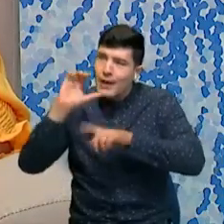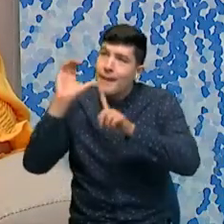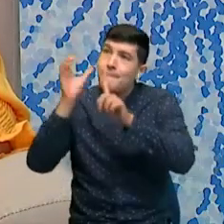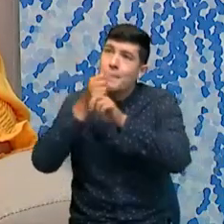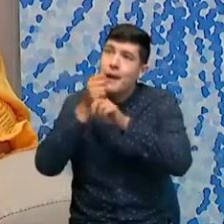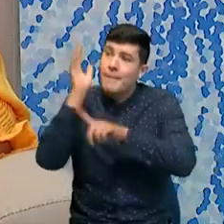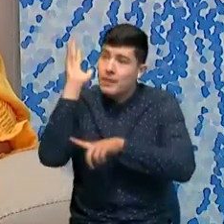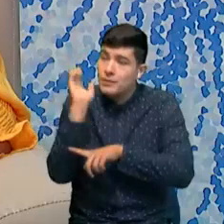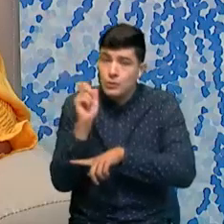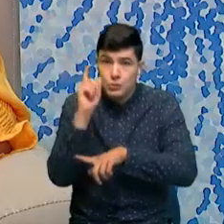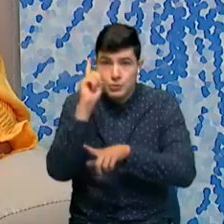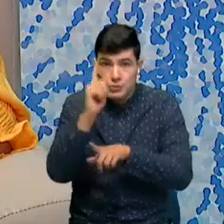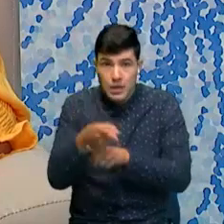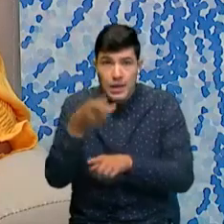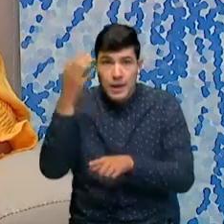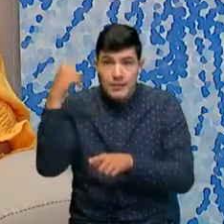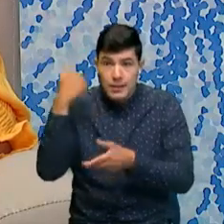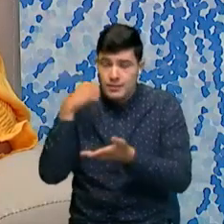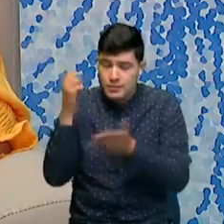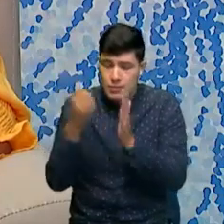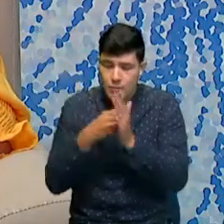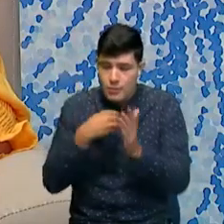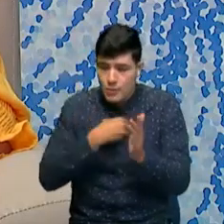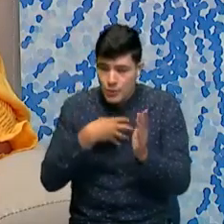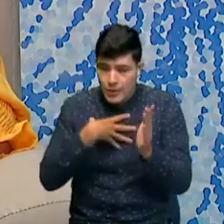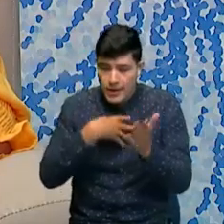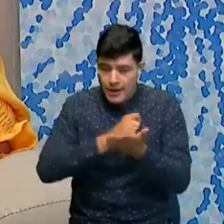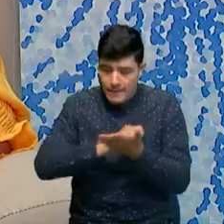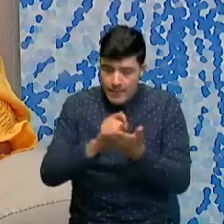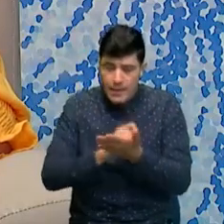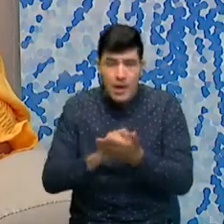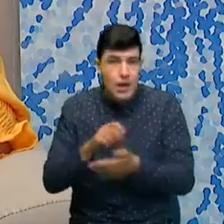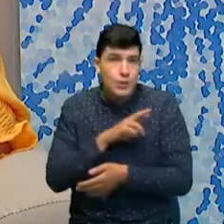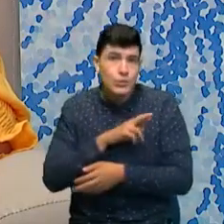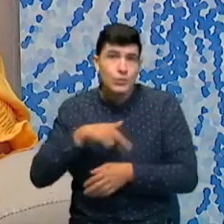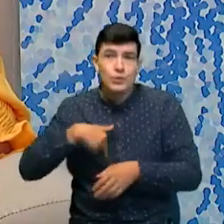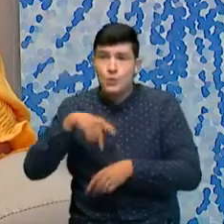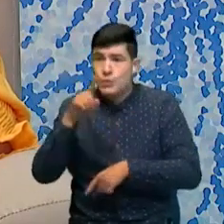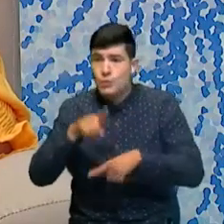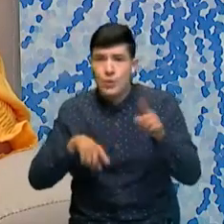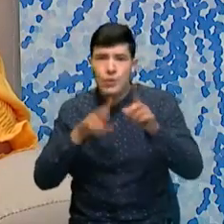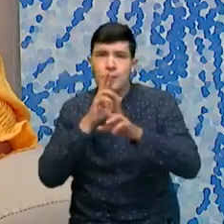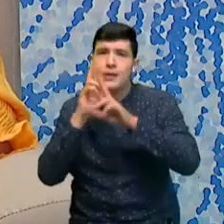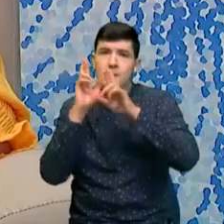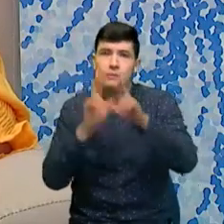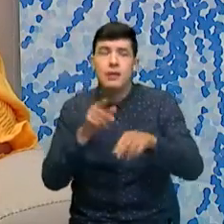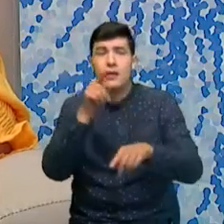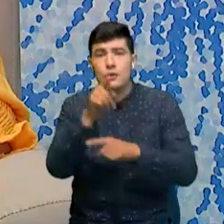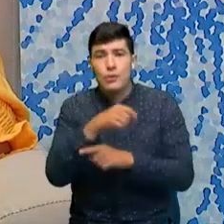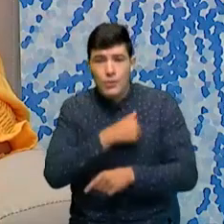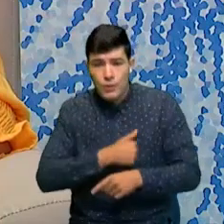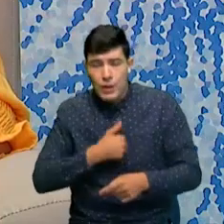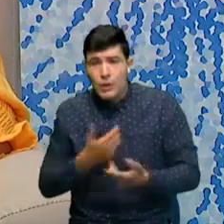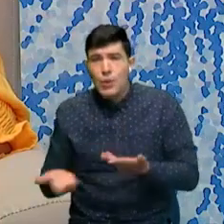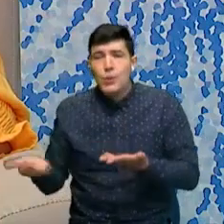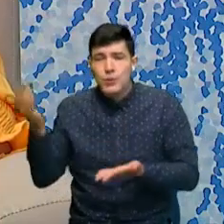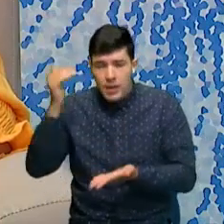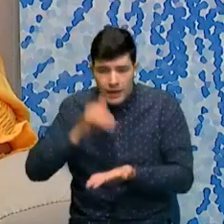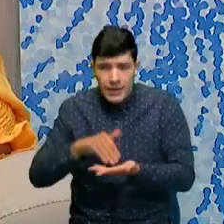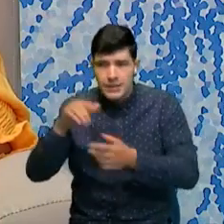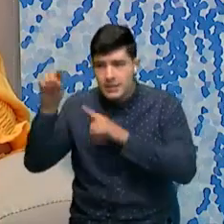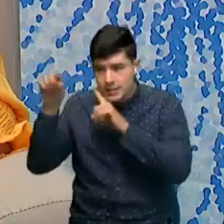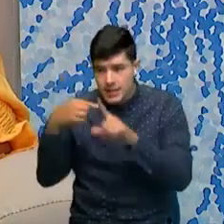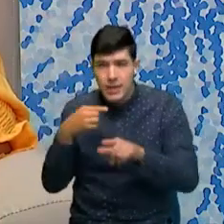usted ha escrito en oportunidades anteriores y no hemos podido responderle, por favor, vuelva a escribirnos. A veces los mensajes